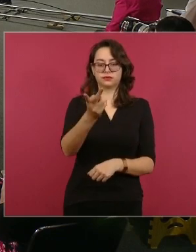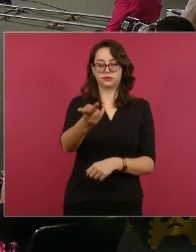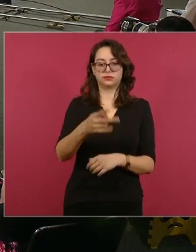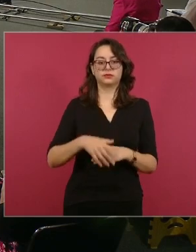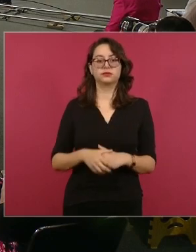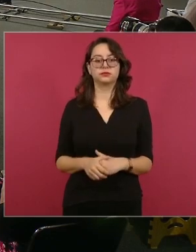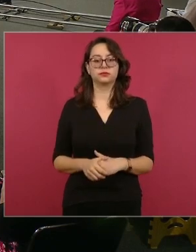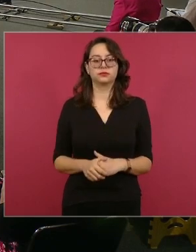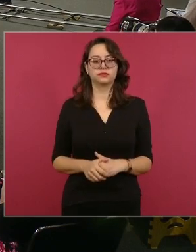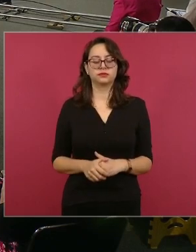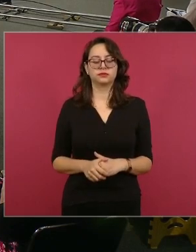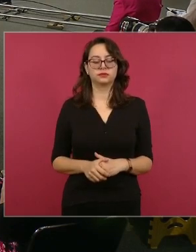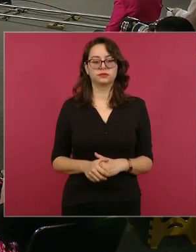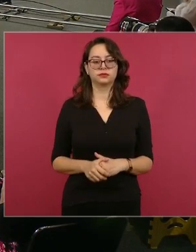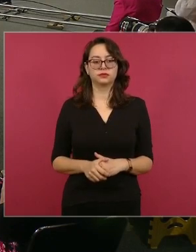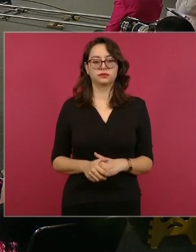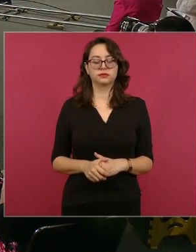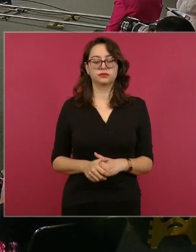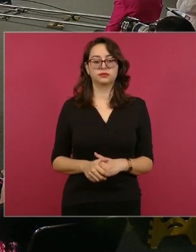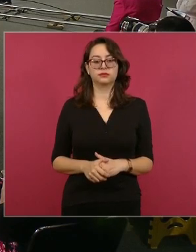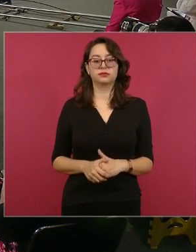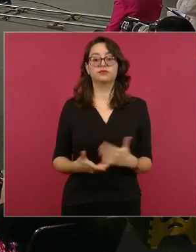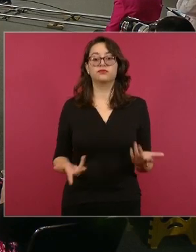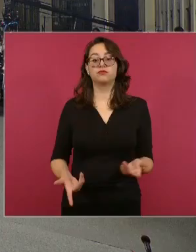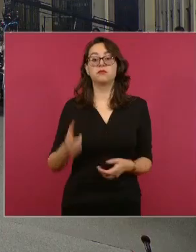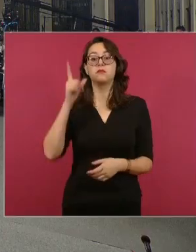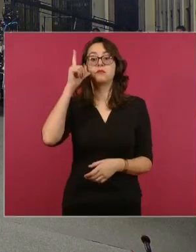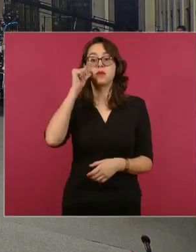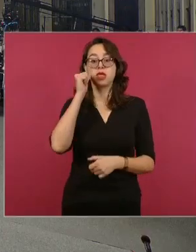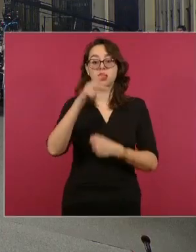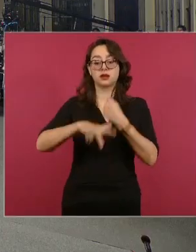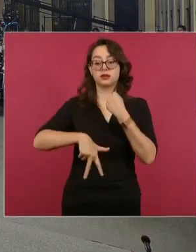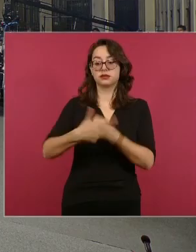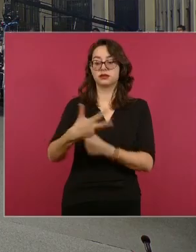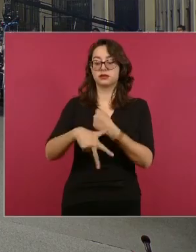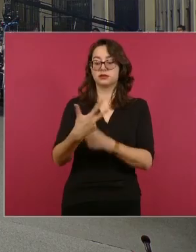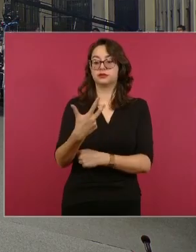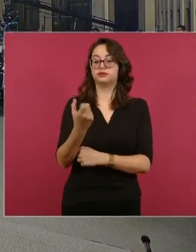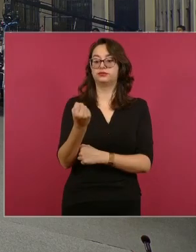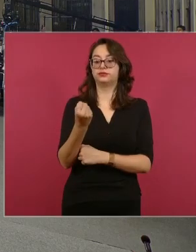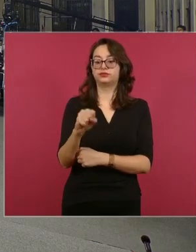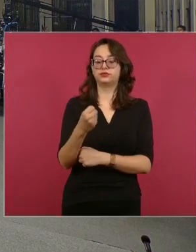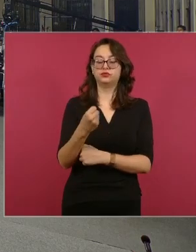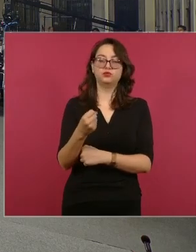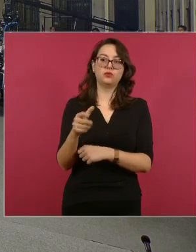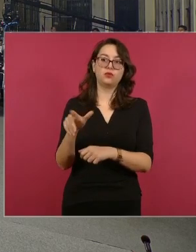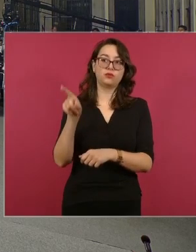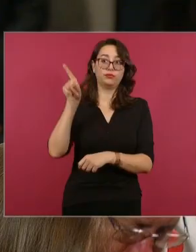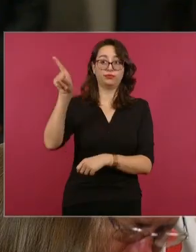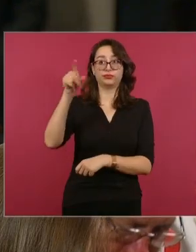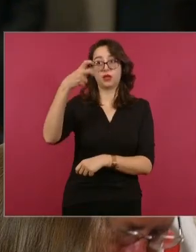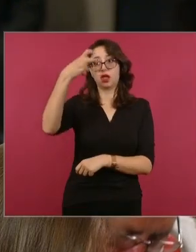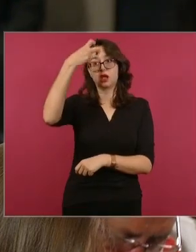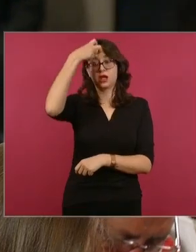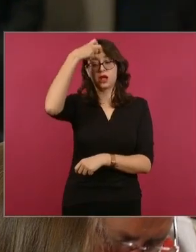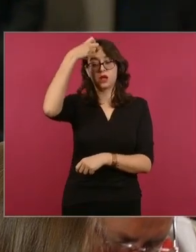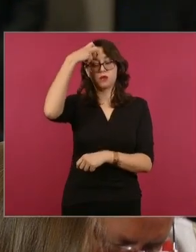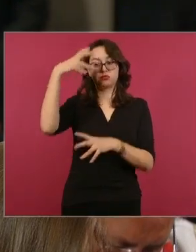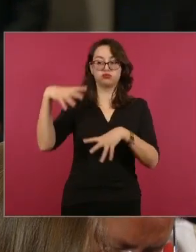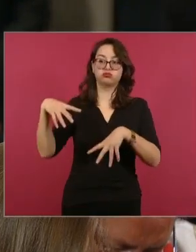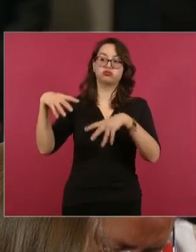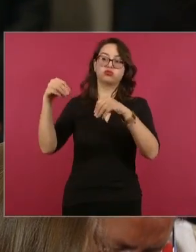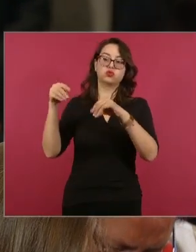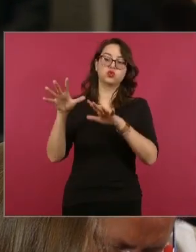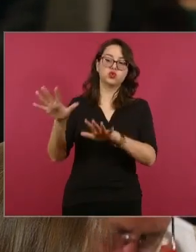El calendario cívico de México marca que mañana 13 de septiembre, como la gesta heroica del castillo de Chapultepec, tuvimos